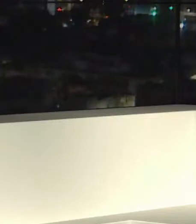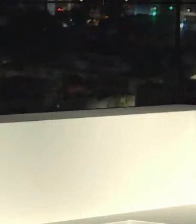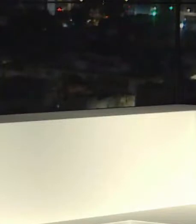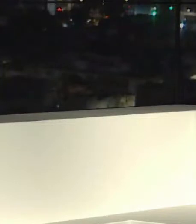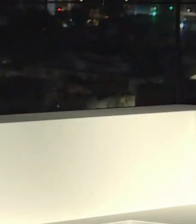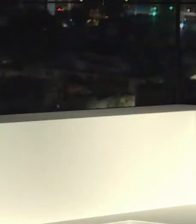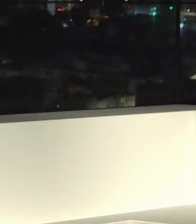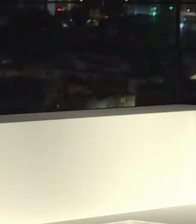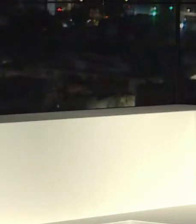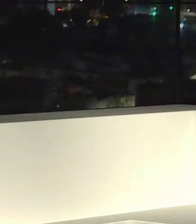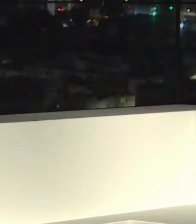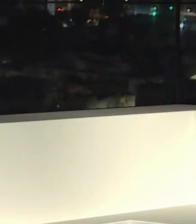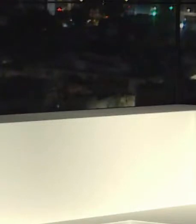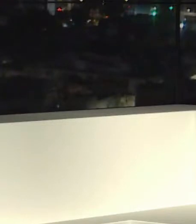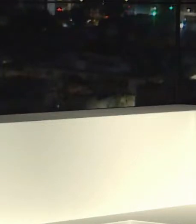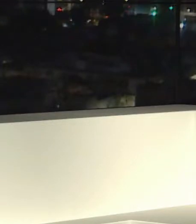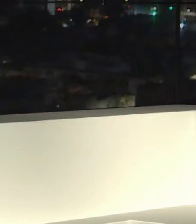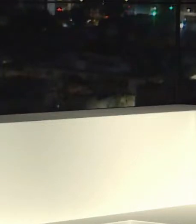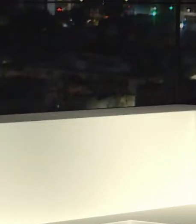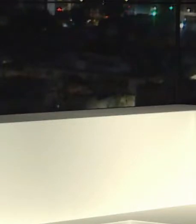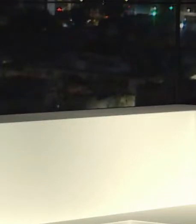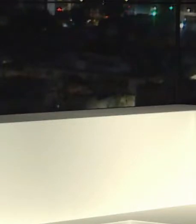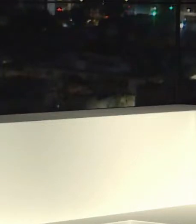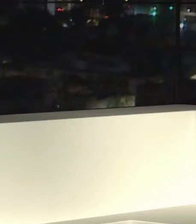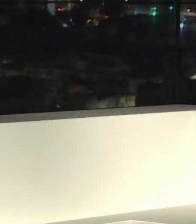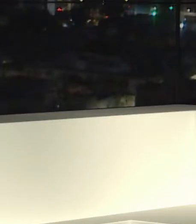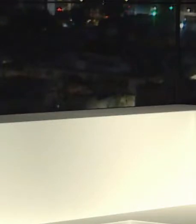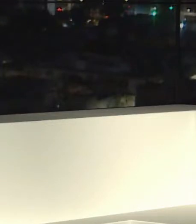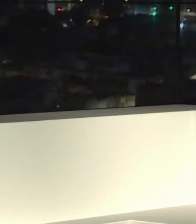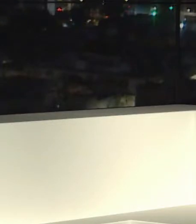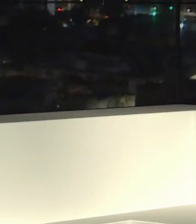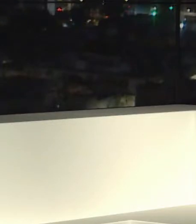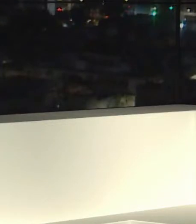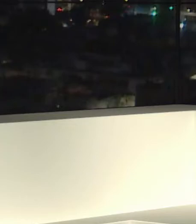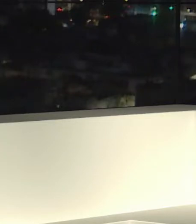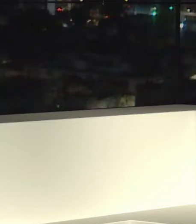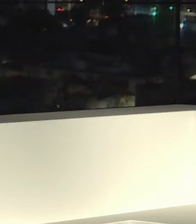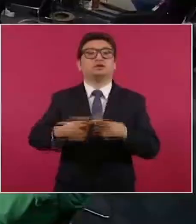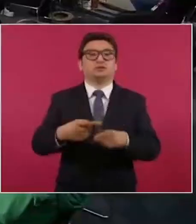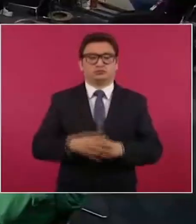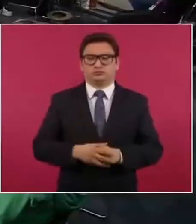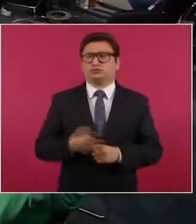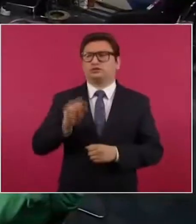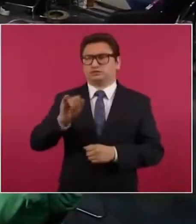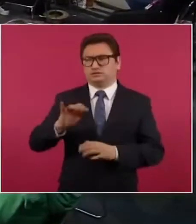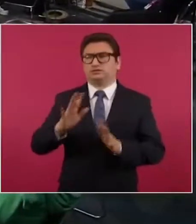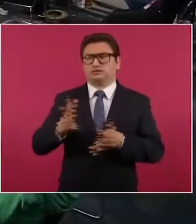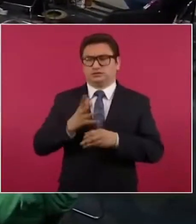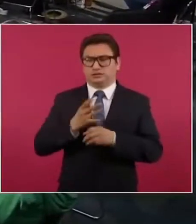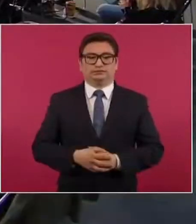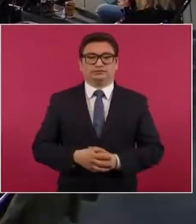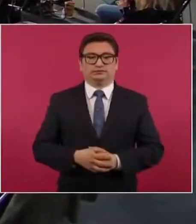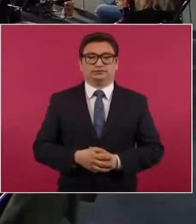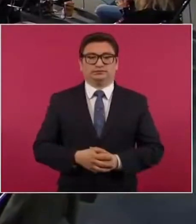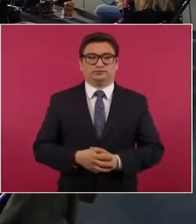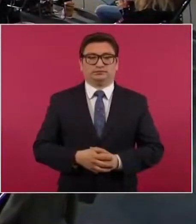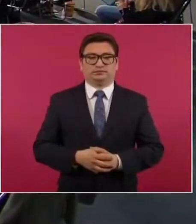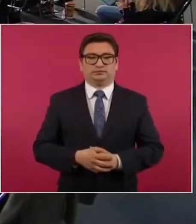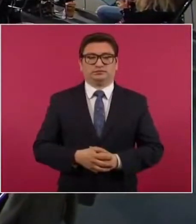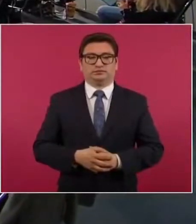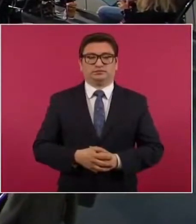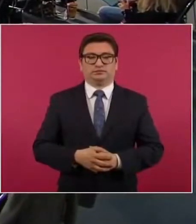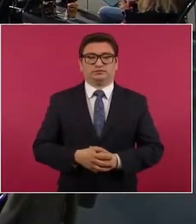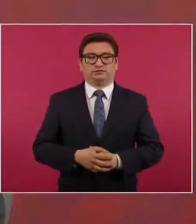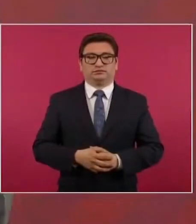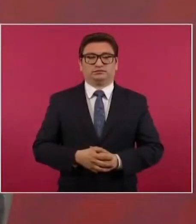Y la Fiscalía Estatal de Sonora informó que se abrió una carpeta de investigación por feminicidio ante el asesinato